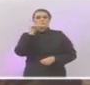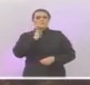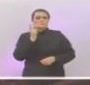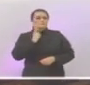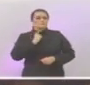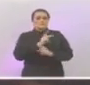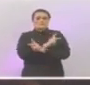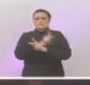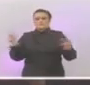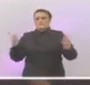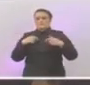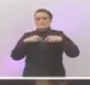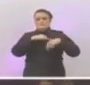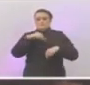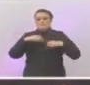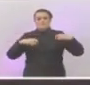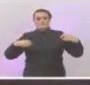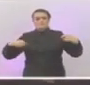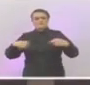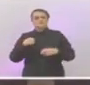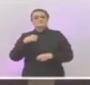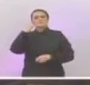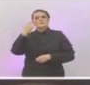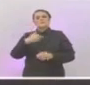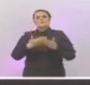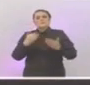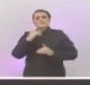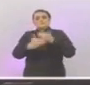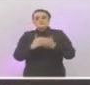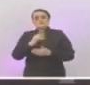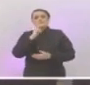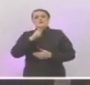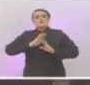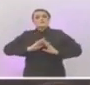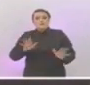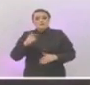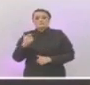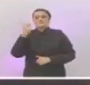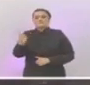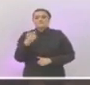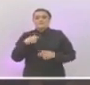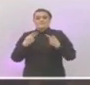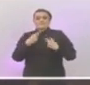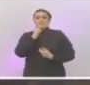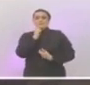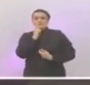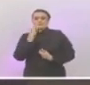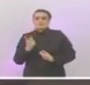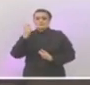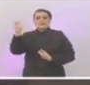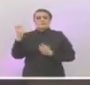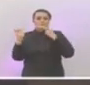diputados integrantes de esta legislatura, hemos podido mejorar las condiciones salariales de nuestros policías. Y